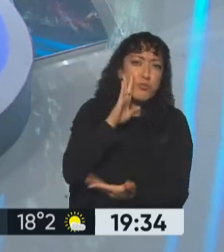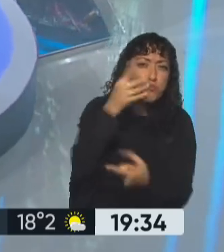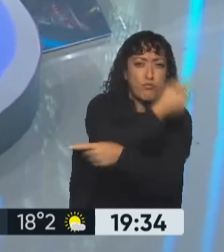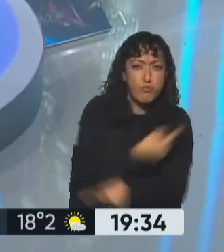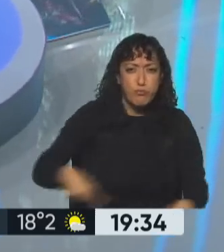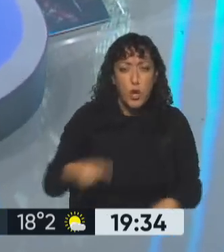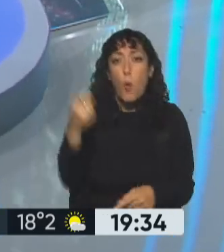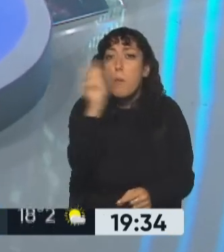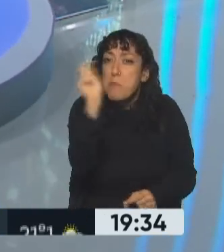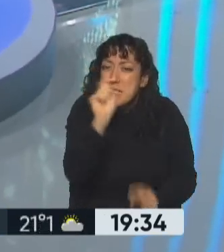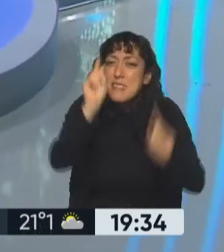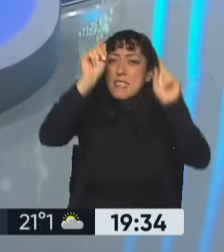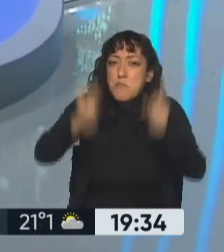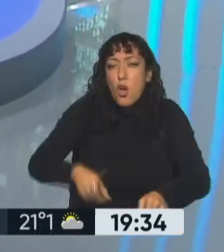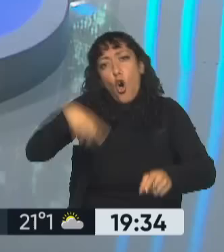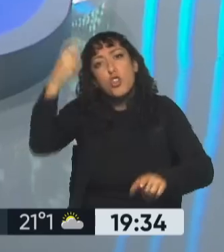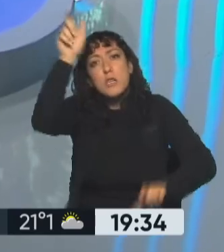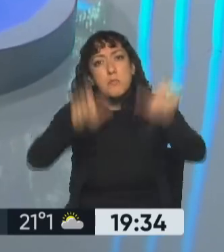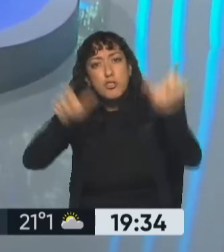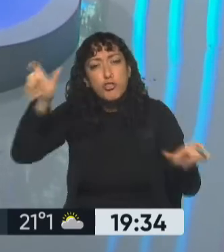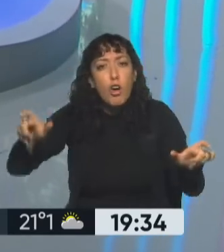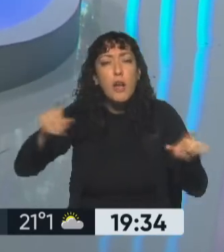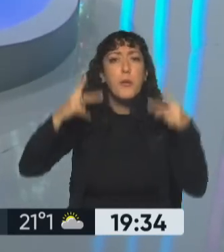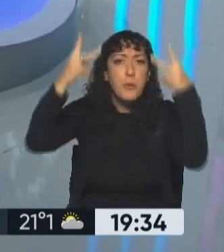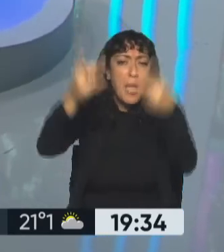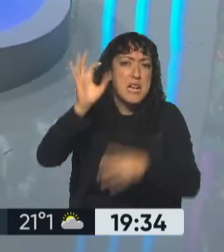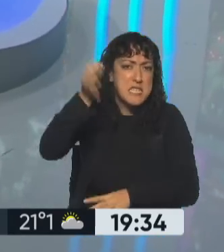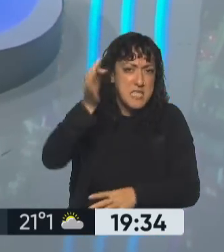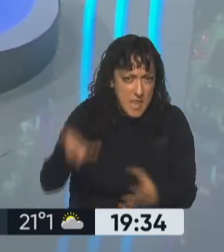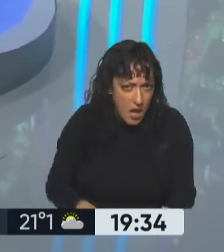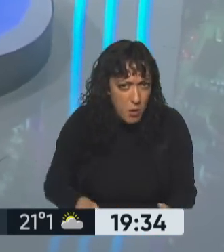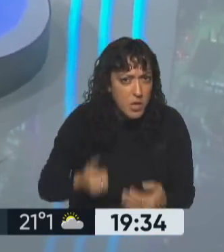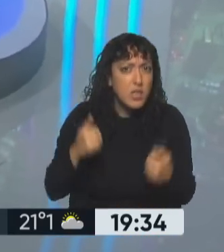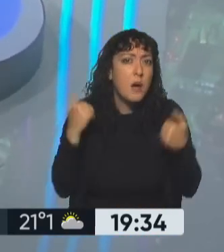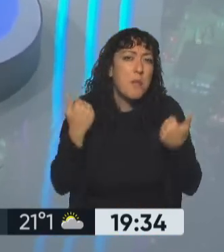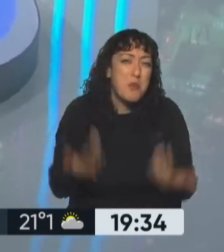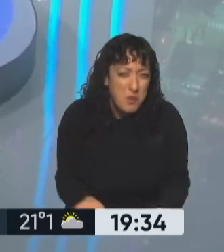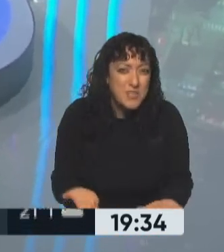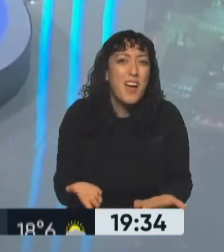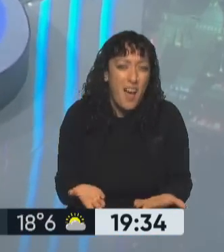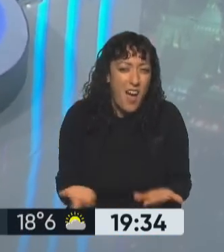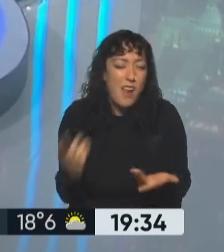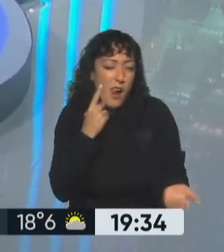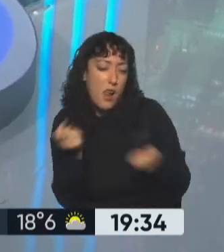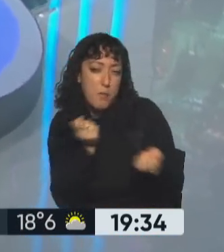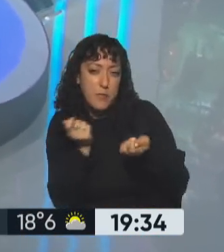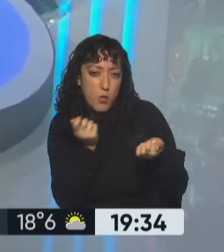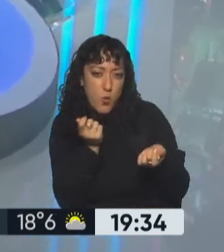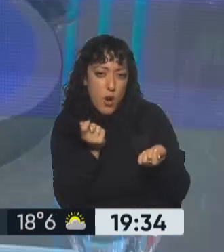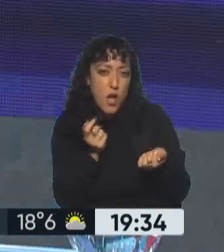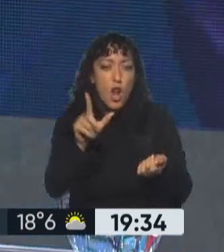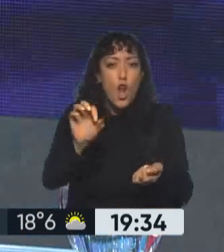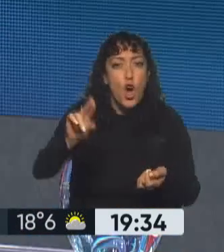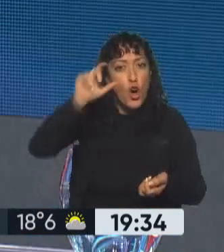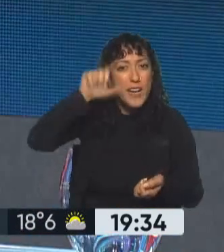Hace más de un mes también que los otros cortesanos ya sabían del viaje de Lorenzetti. Claro, y aprovecharon. Por lo tanto, especulan, Lorenzetti no estaba de acuerdo